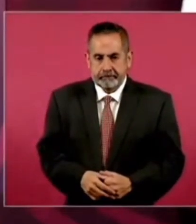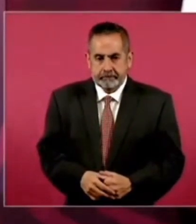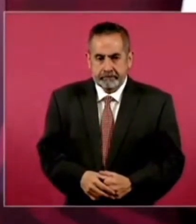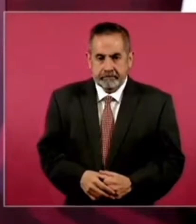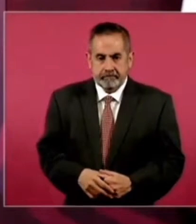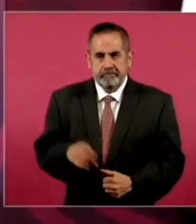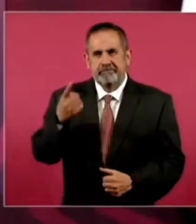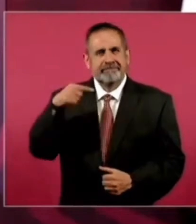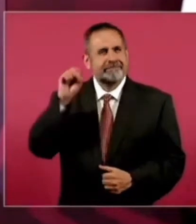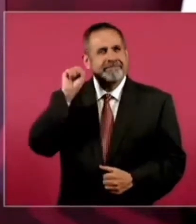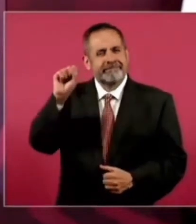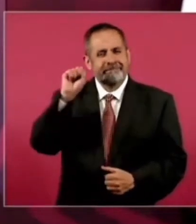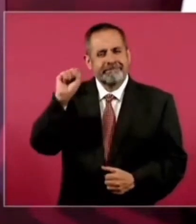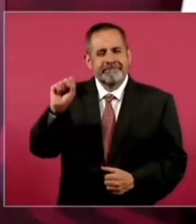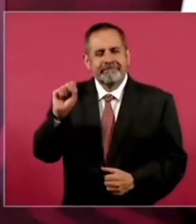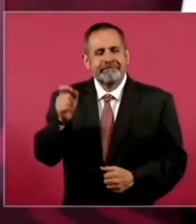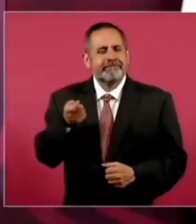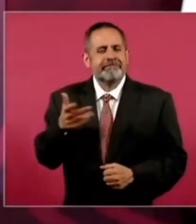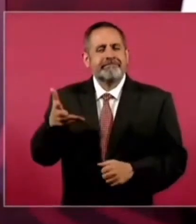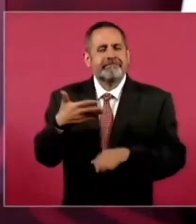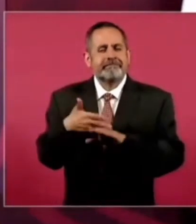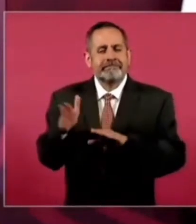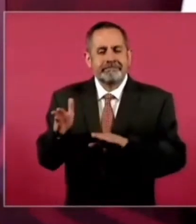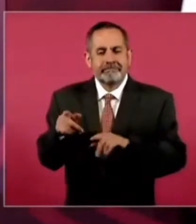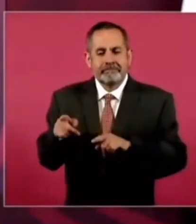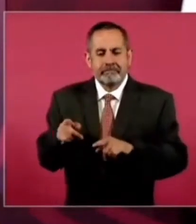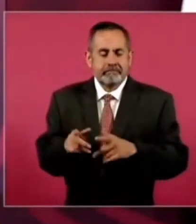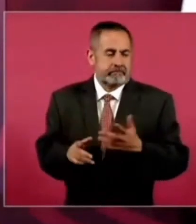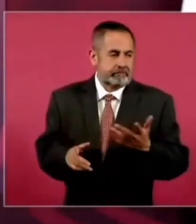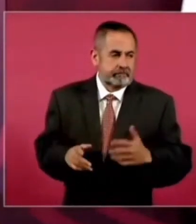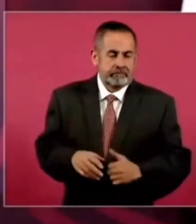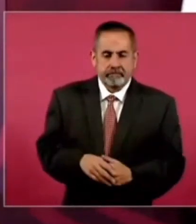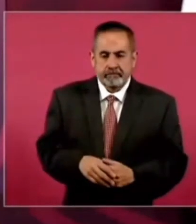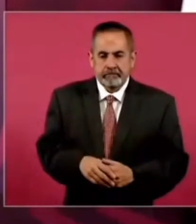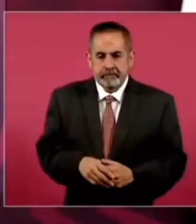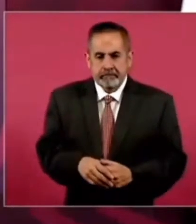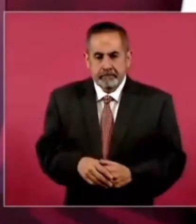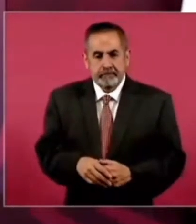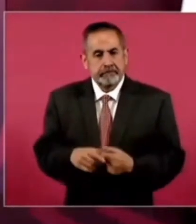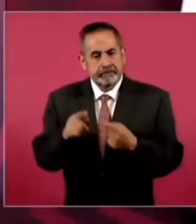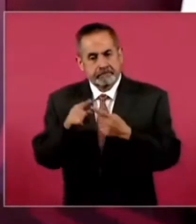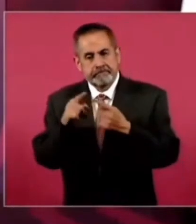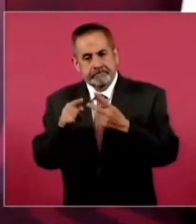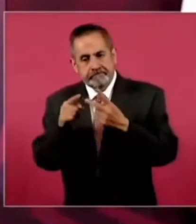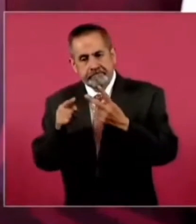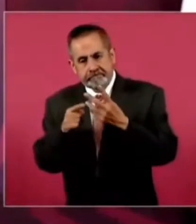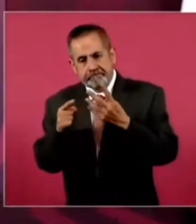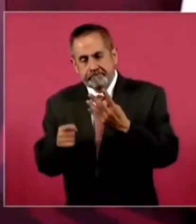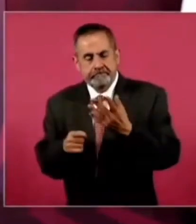los sindicatos blancos. Todo eso ahora pues,